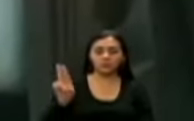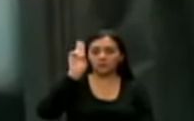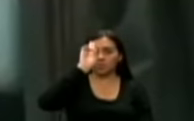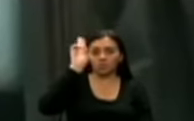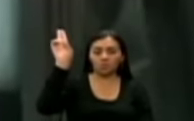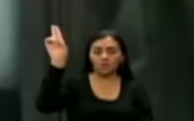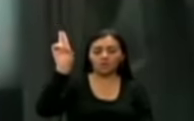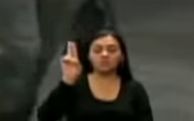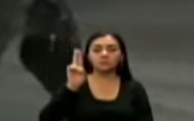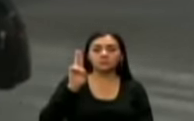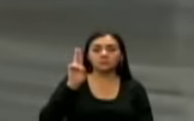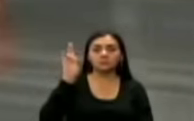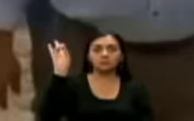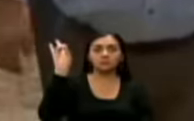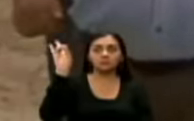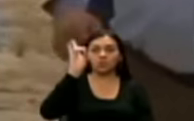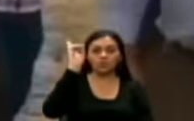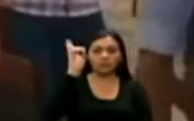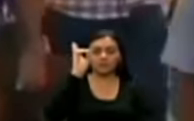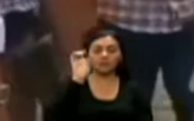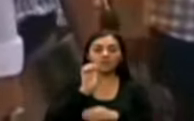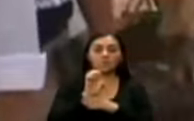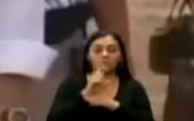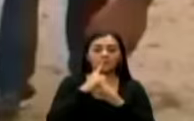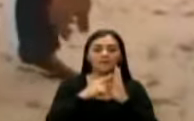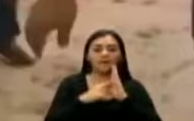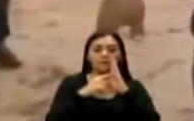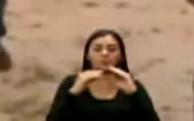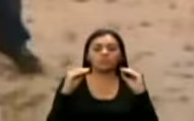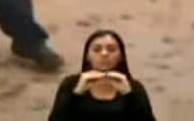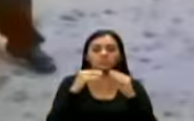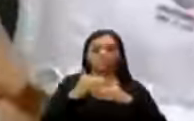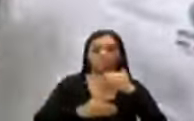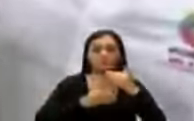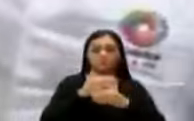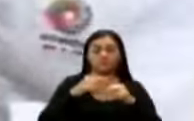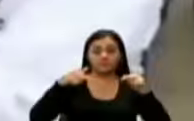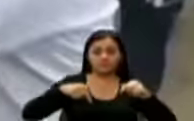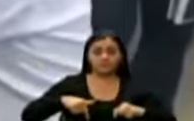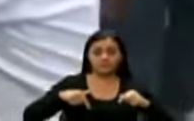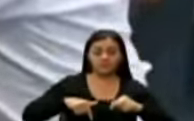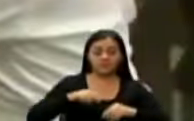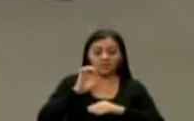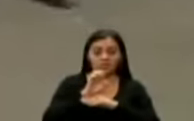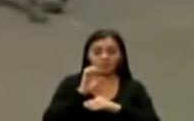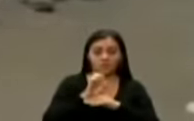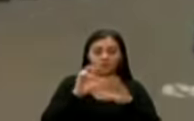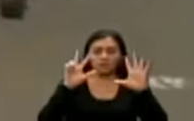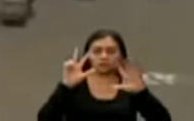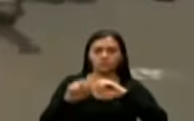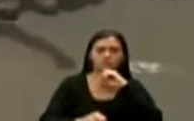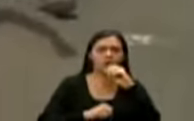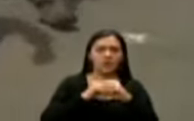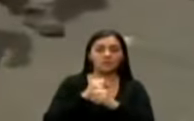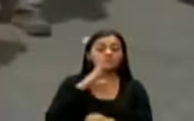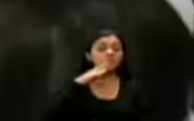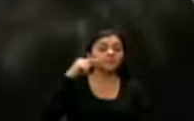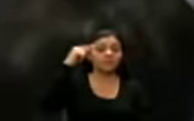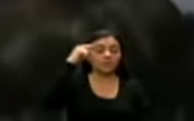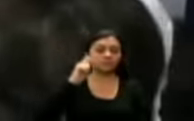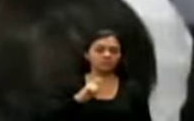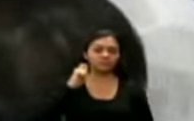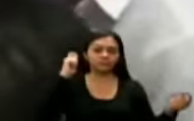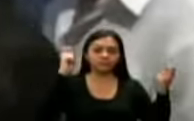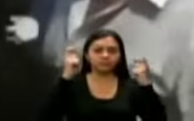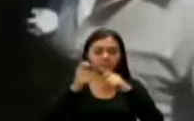Uruguay, Bolivia y Ecuador son ejemplos de estos procesos. En el país, tras 8 años del gobierno del presidente Rafael Correa,